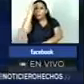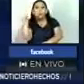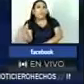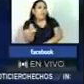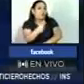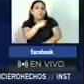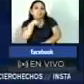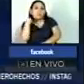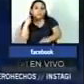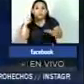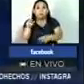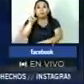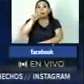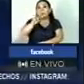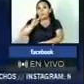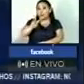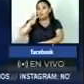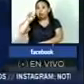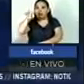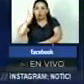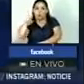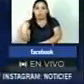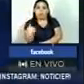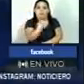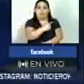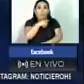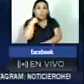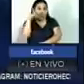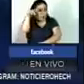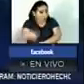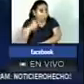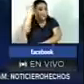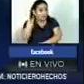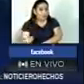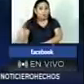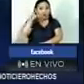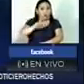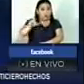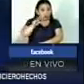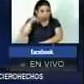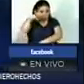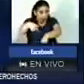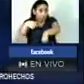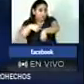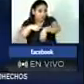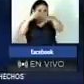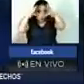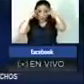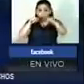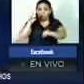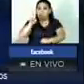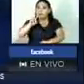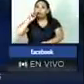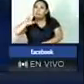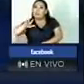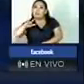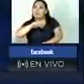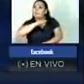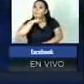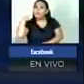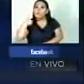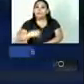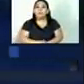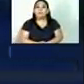fueron un total de 24 asesinatos. Y hoy, lunes, hasta esta hora van 13 asesinatos.